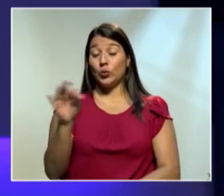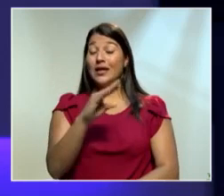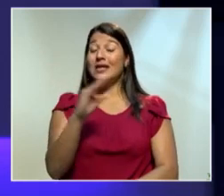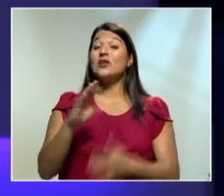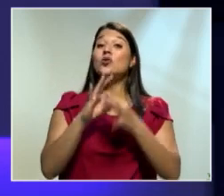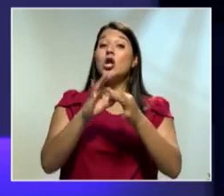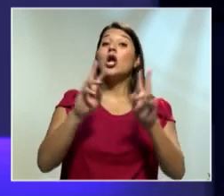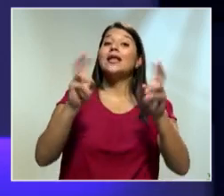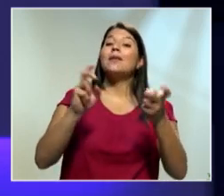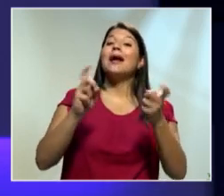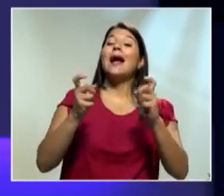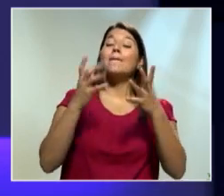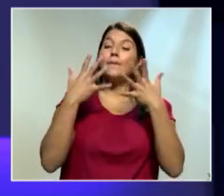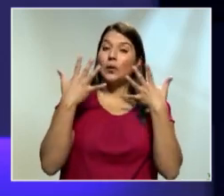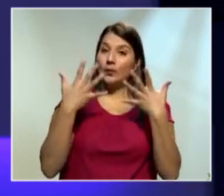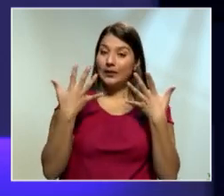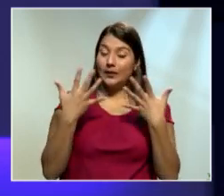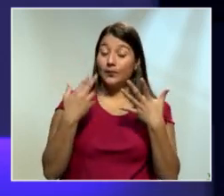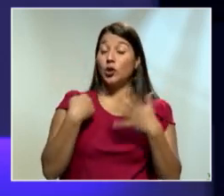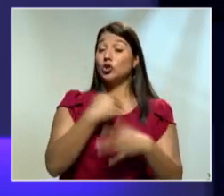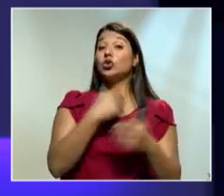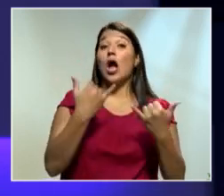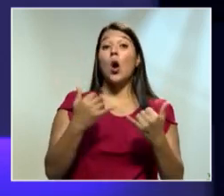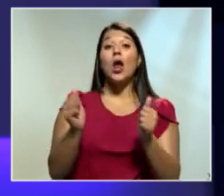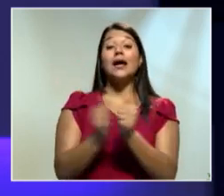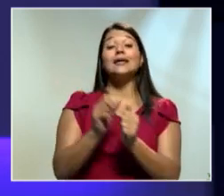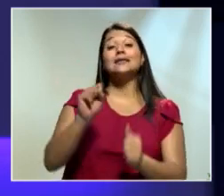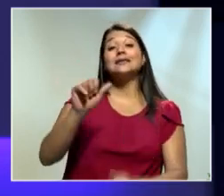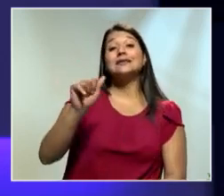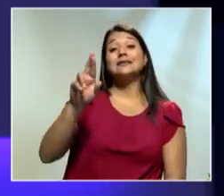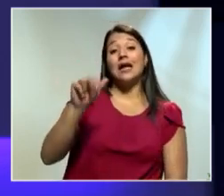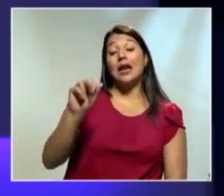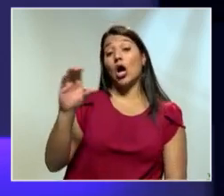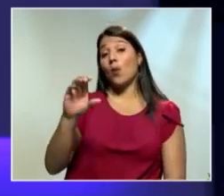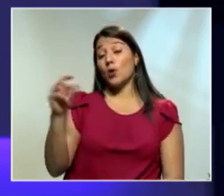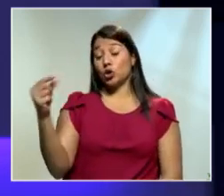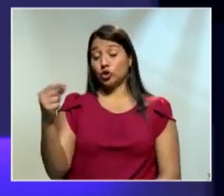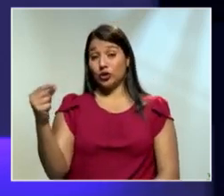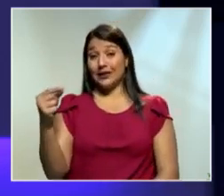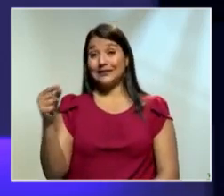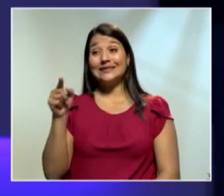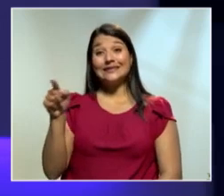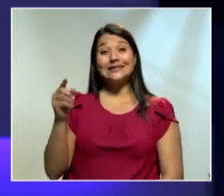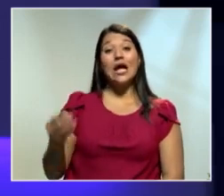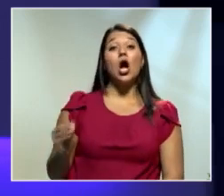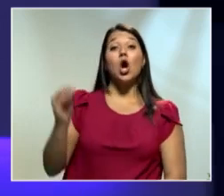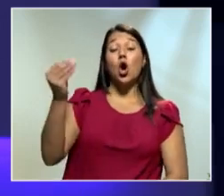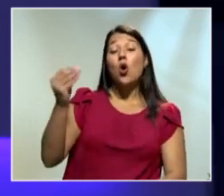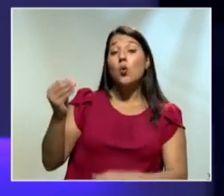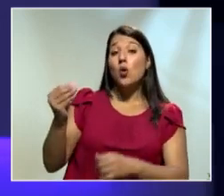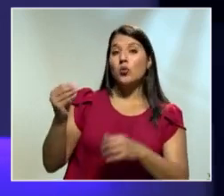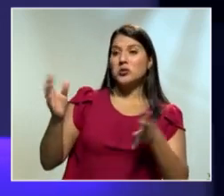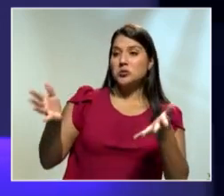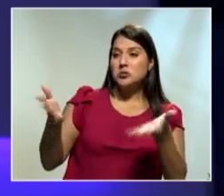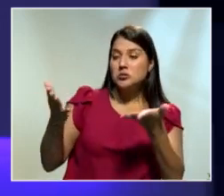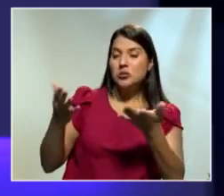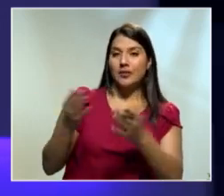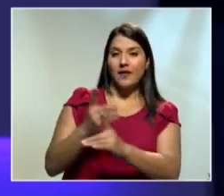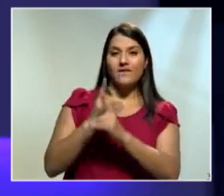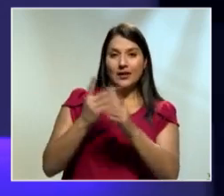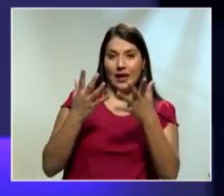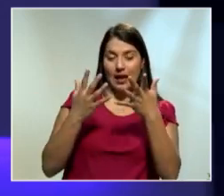tema de cambio climático. Estamos con Sara Cognuk González, una joven activista en contra del cambio